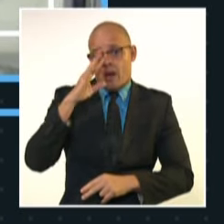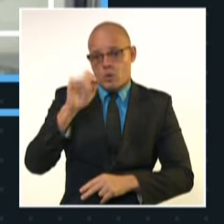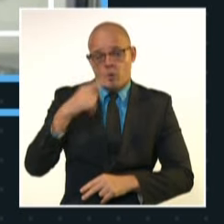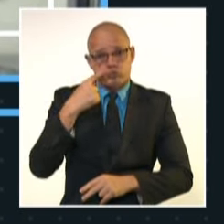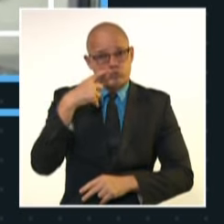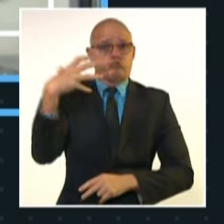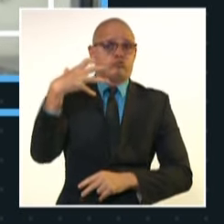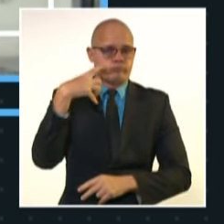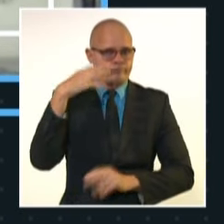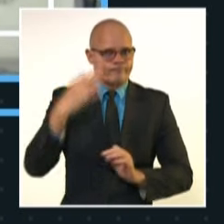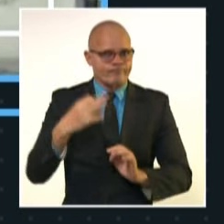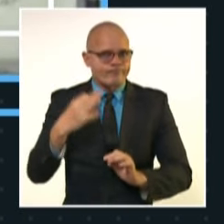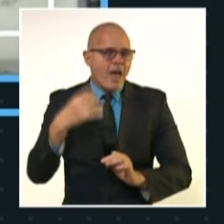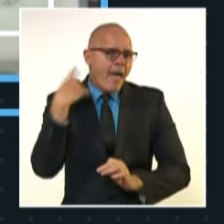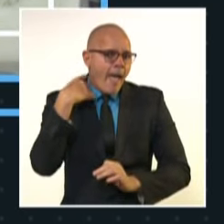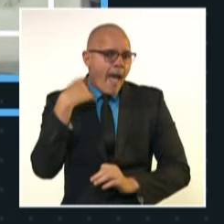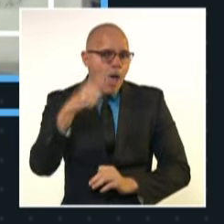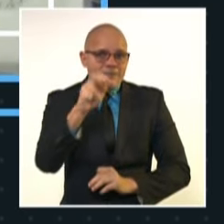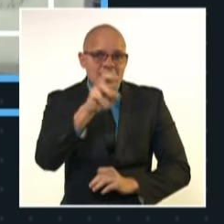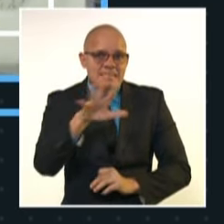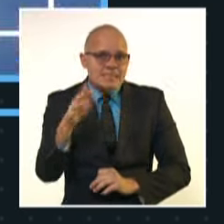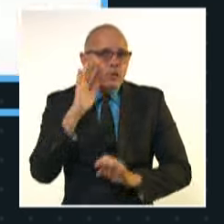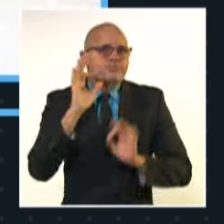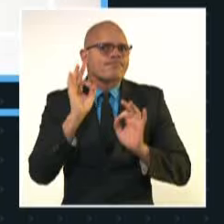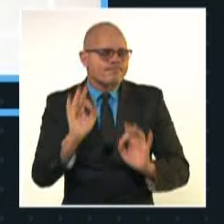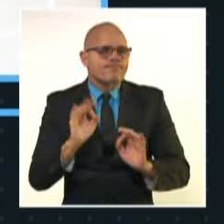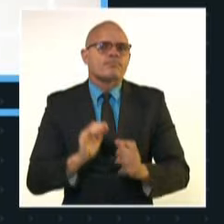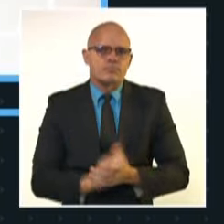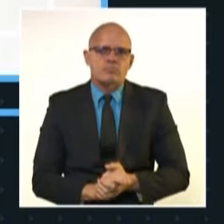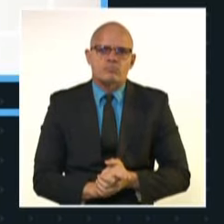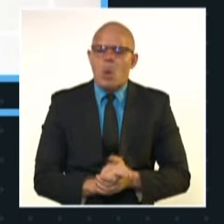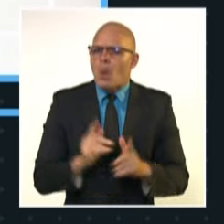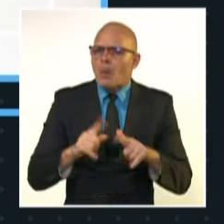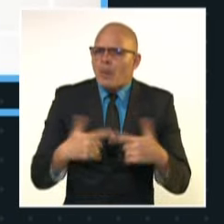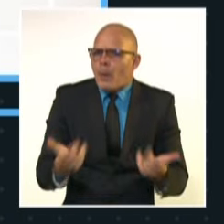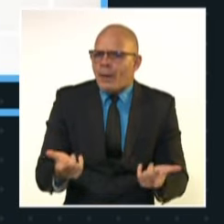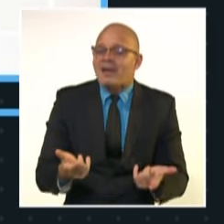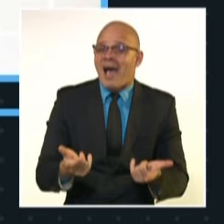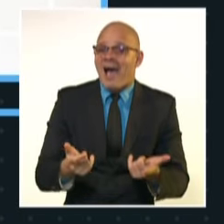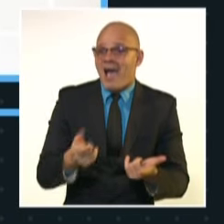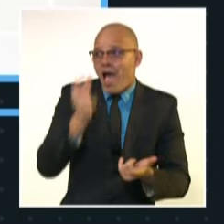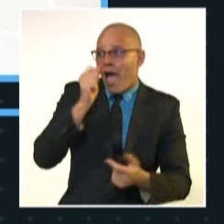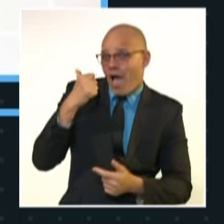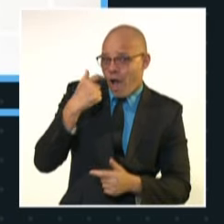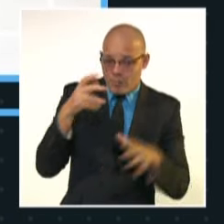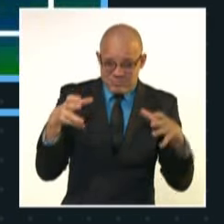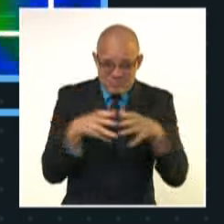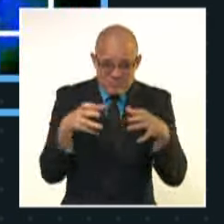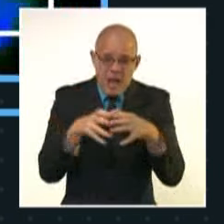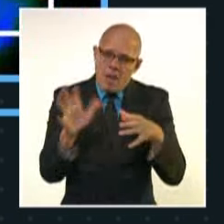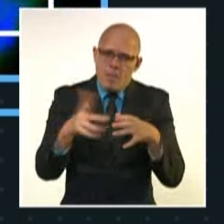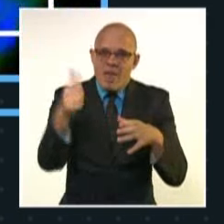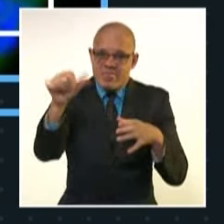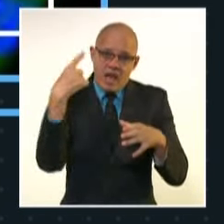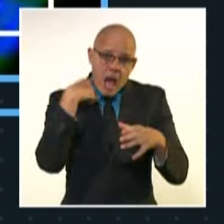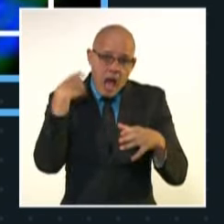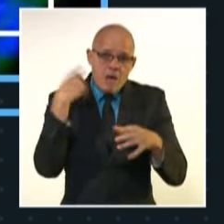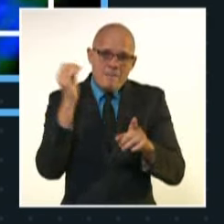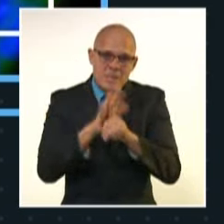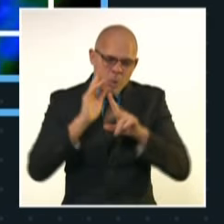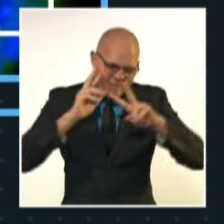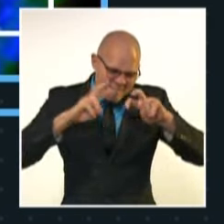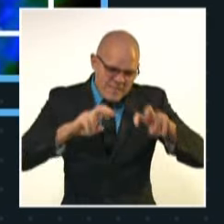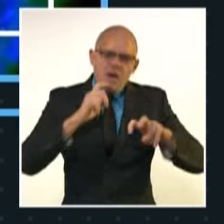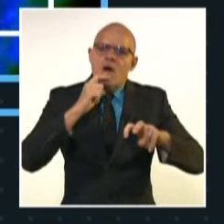de la ciencia en 2025, según la revista Nature. Junto a su equipo, investiga desde hace más de una década el uso de la